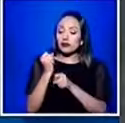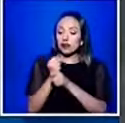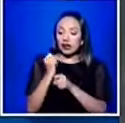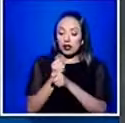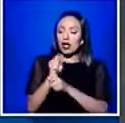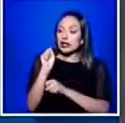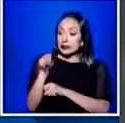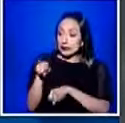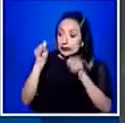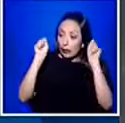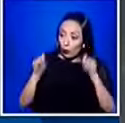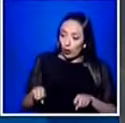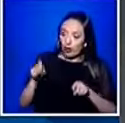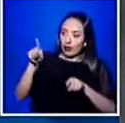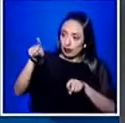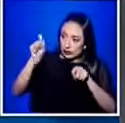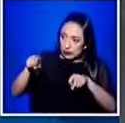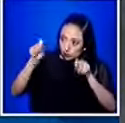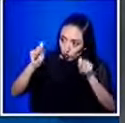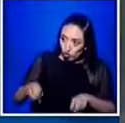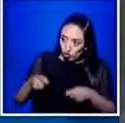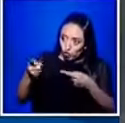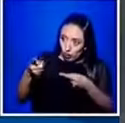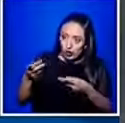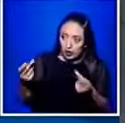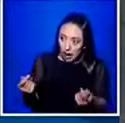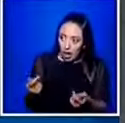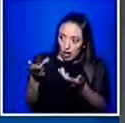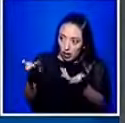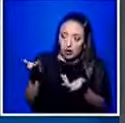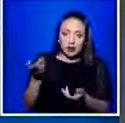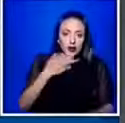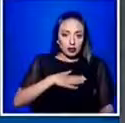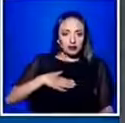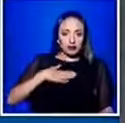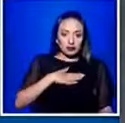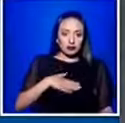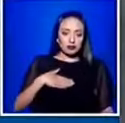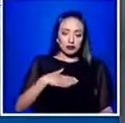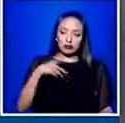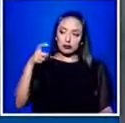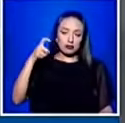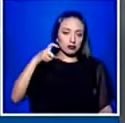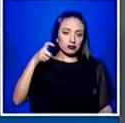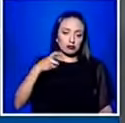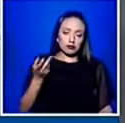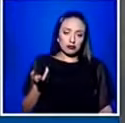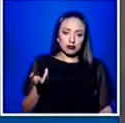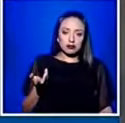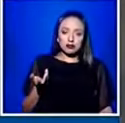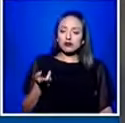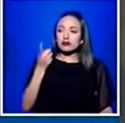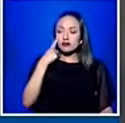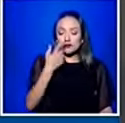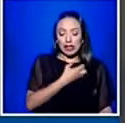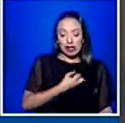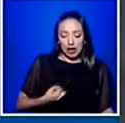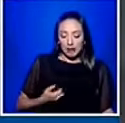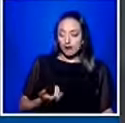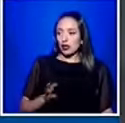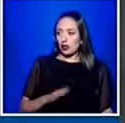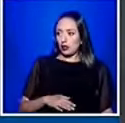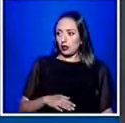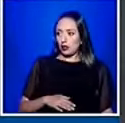se puede, como nuestra selección, sí se puede hacer, pues, un poquito más de hincapié y de sacrificio, ¿no?